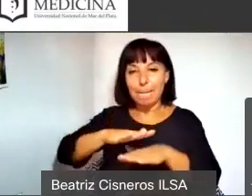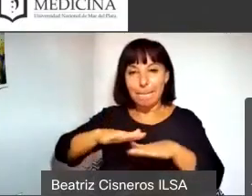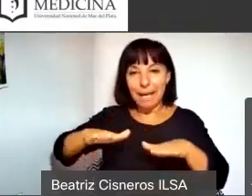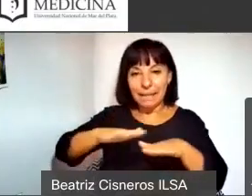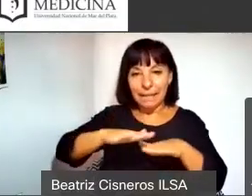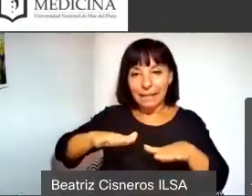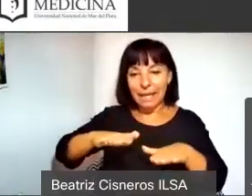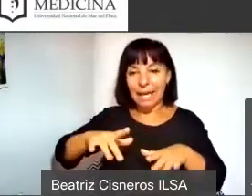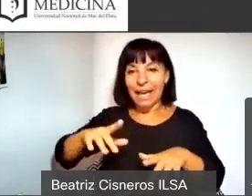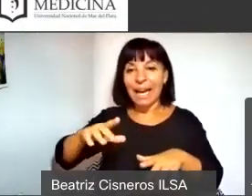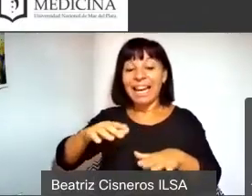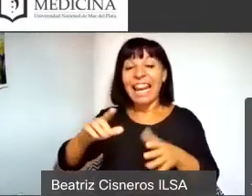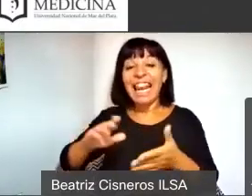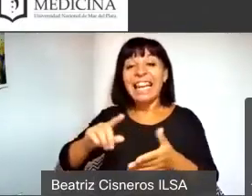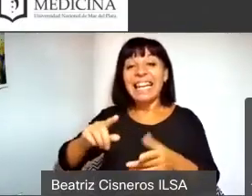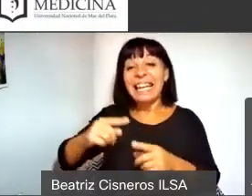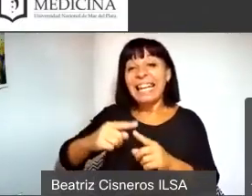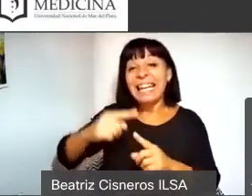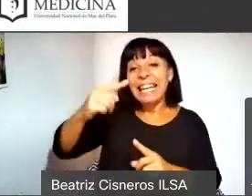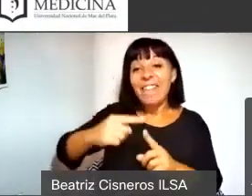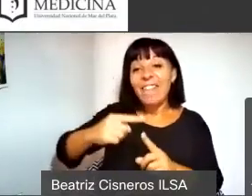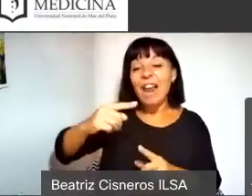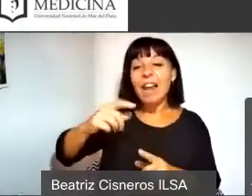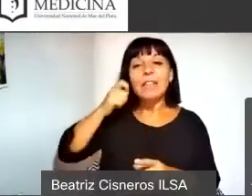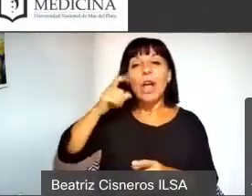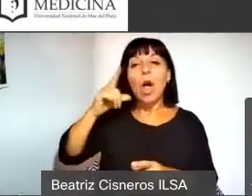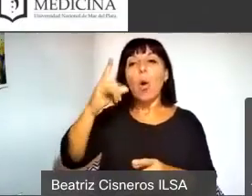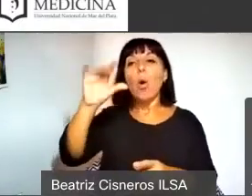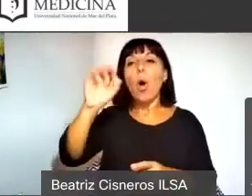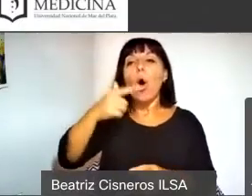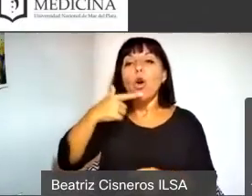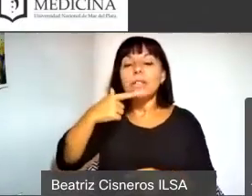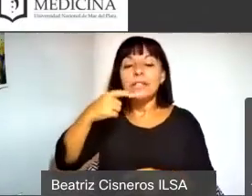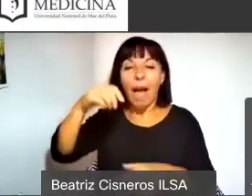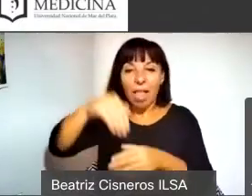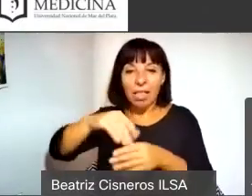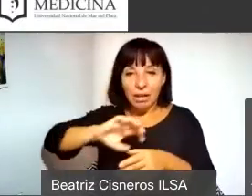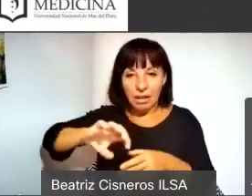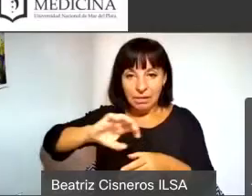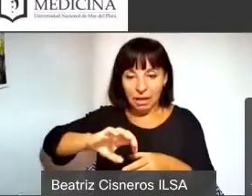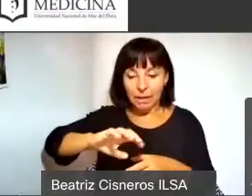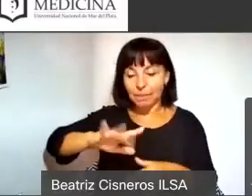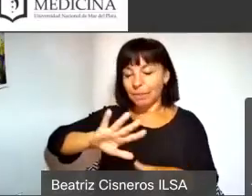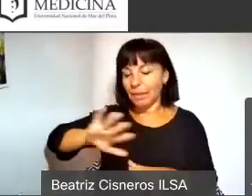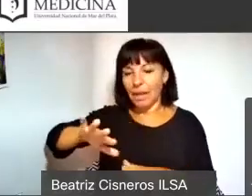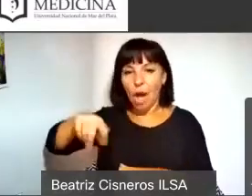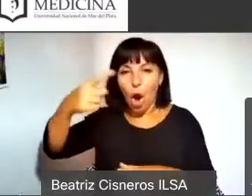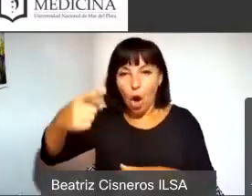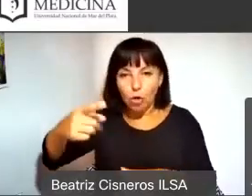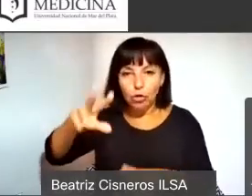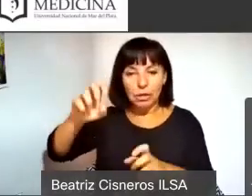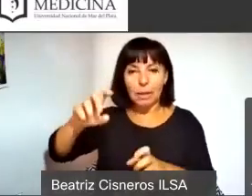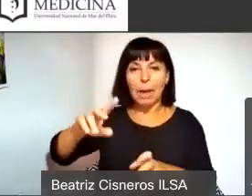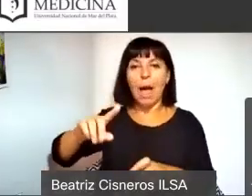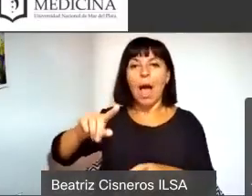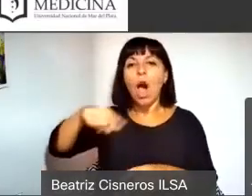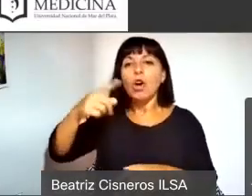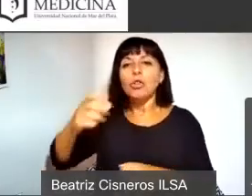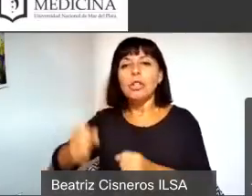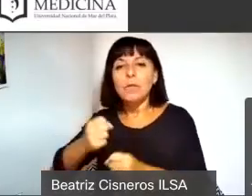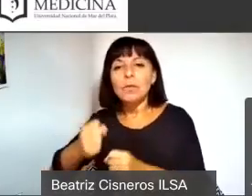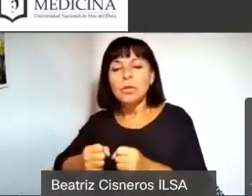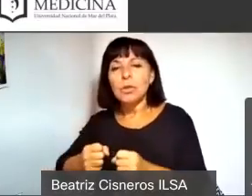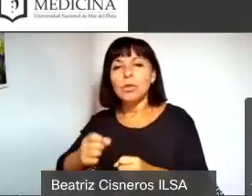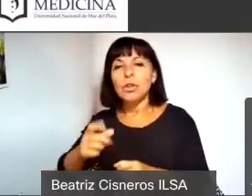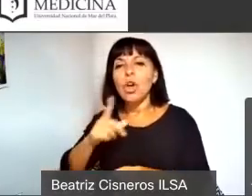glucosa en sangre, ¿sí? Y otra función importante que se lleva a cabo en el retículo endoplásmico liso es la detoxificación de